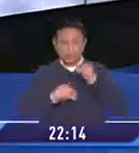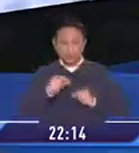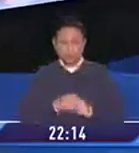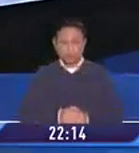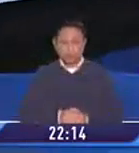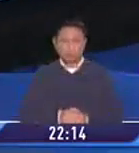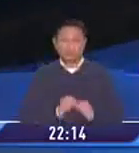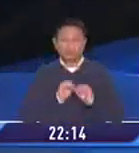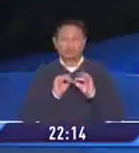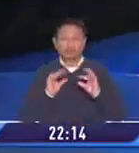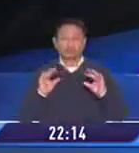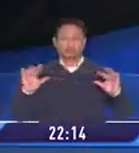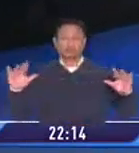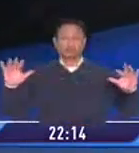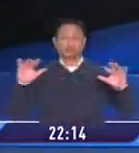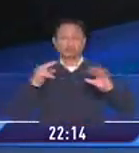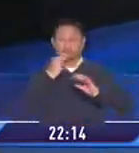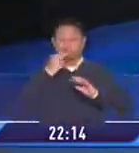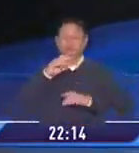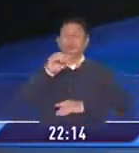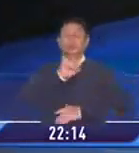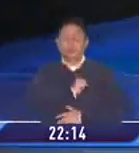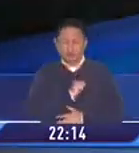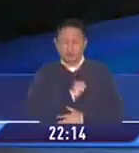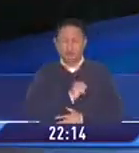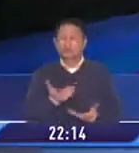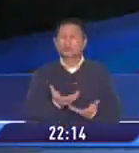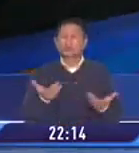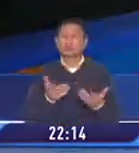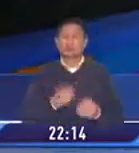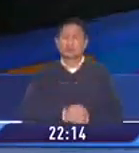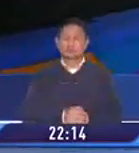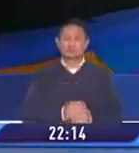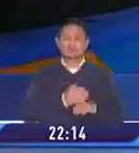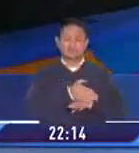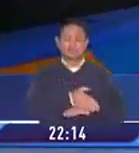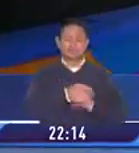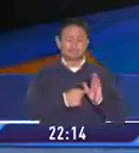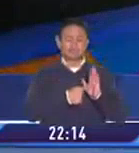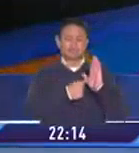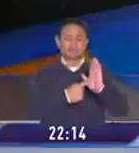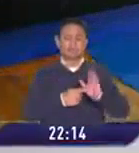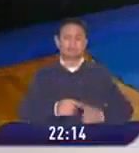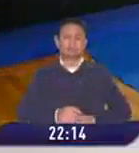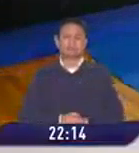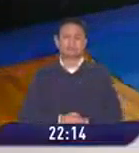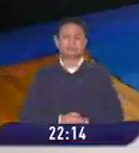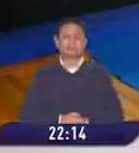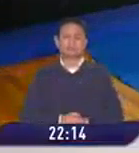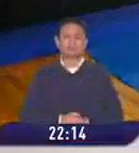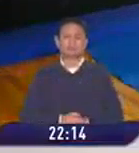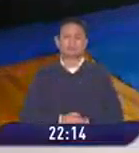habría esparcido en el ambiente. ¿Dónde sucedió? Les contamos en breve.